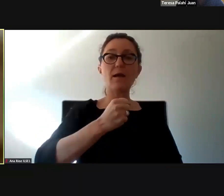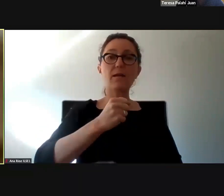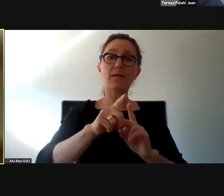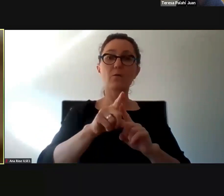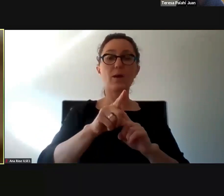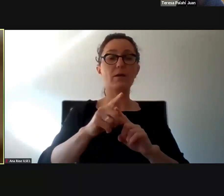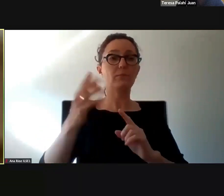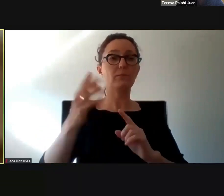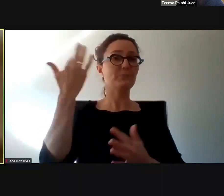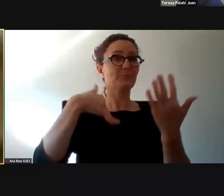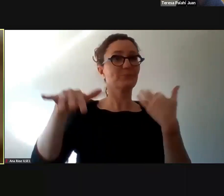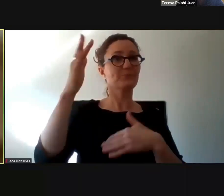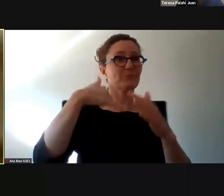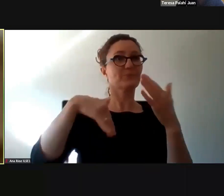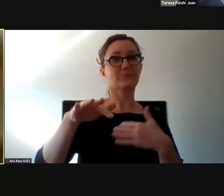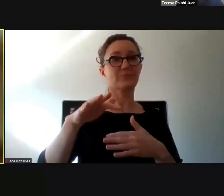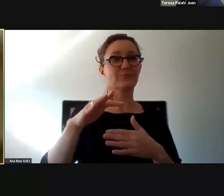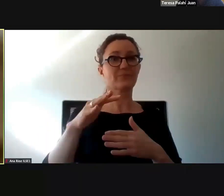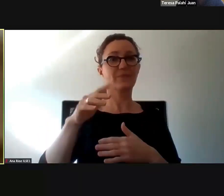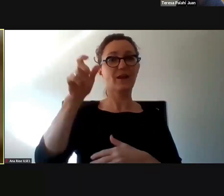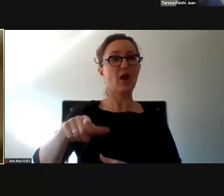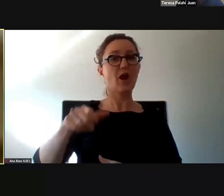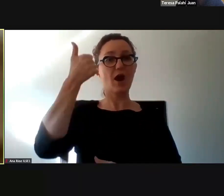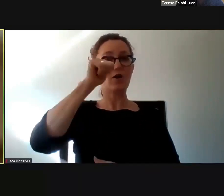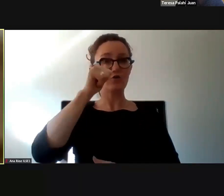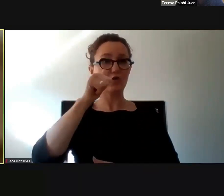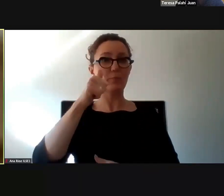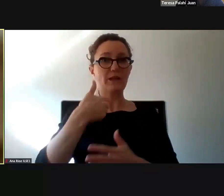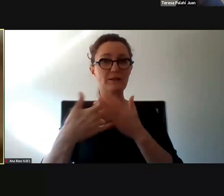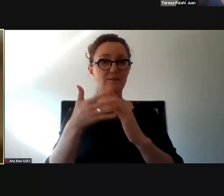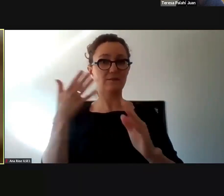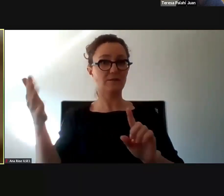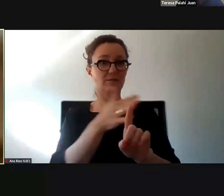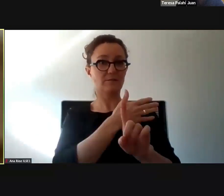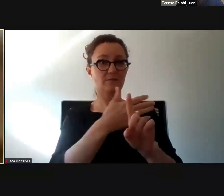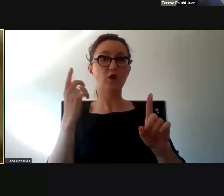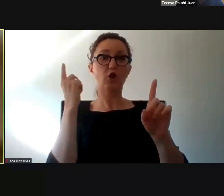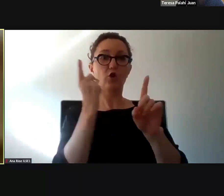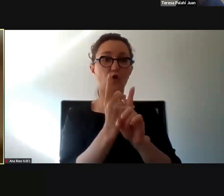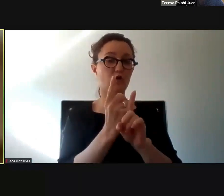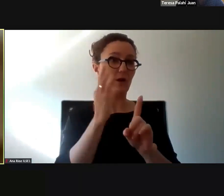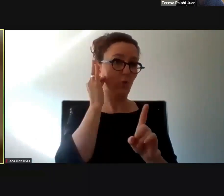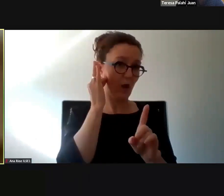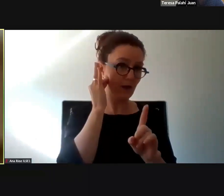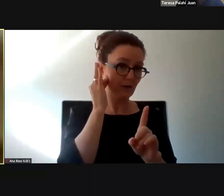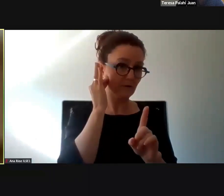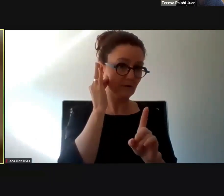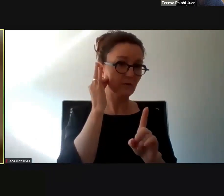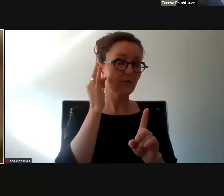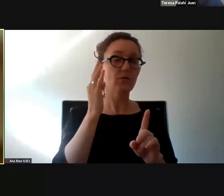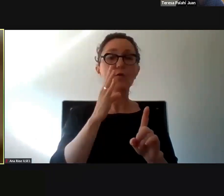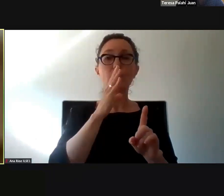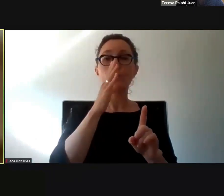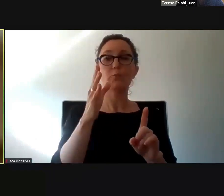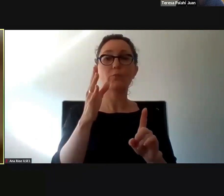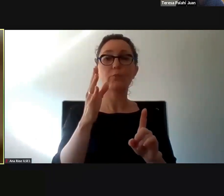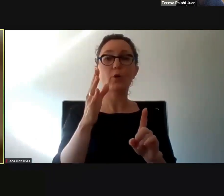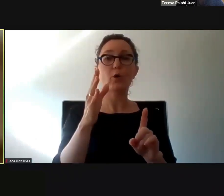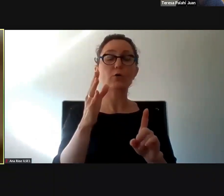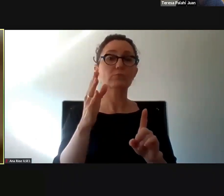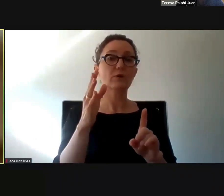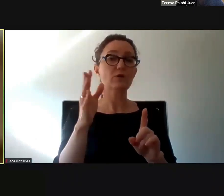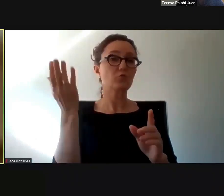la violencia contra las mujeres. Es una conducta pues,